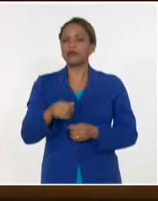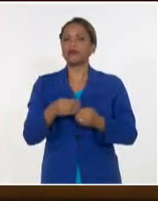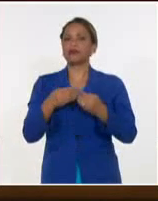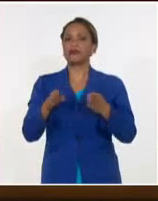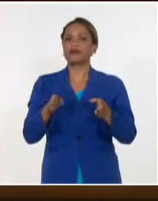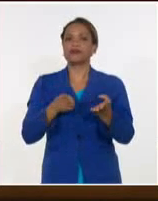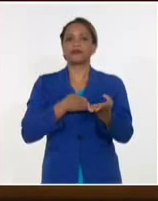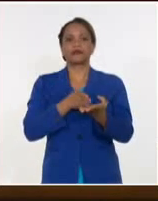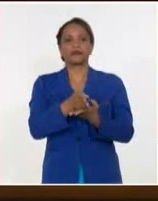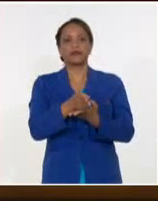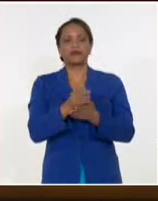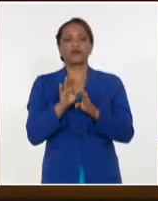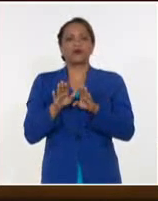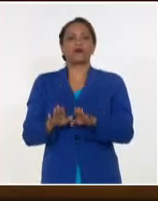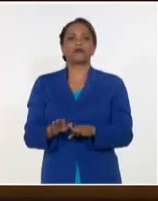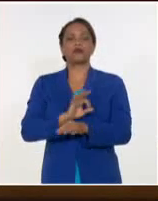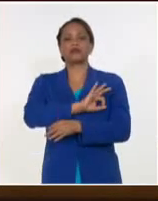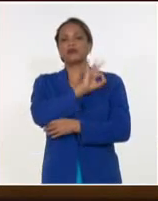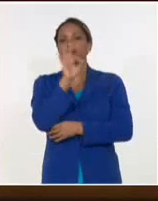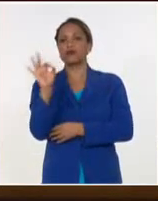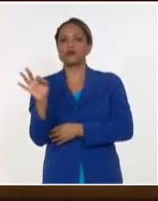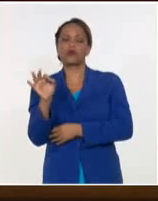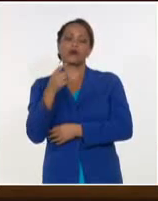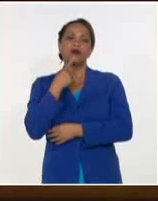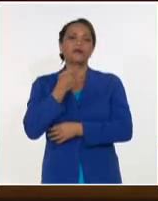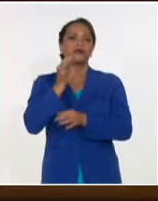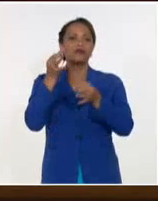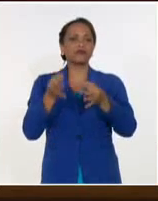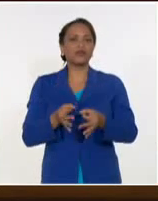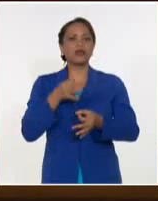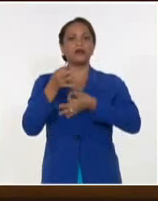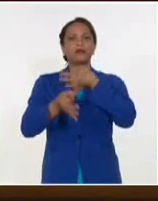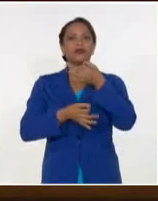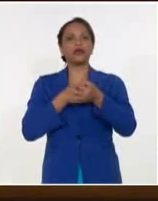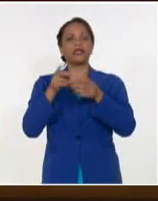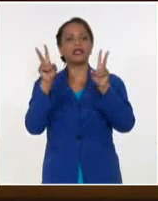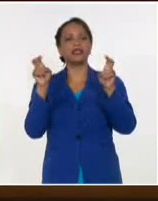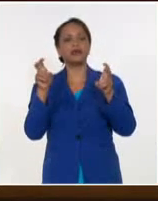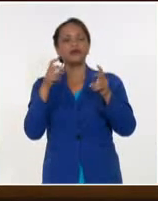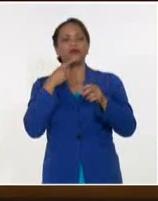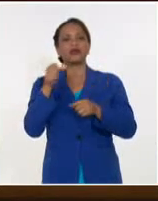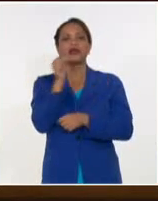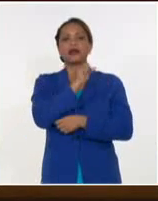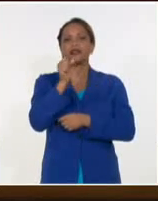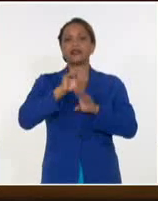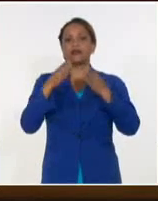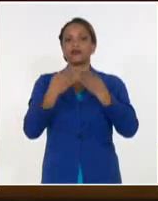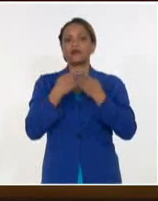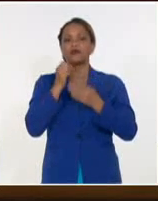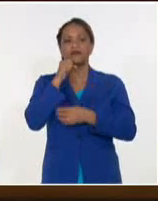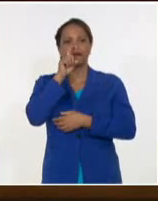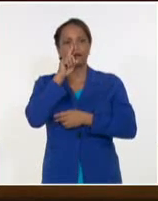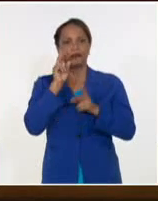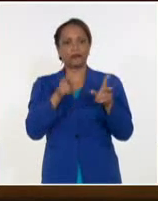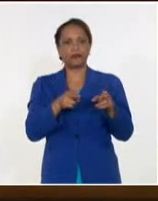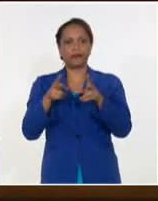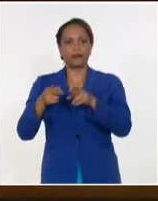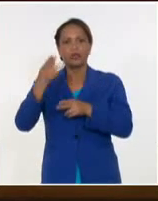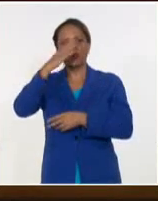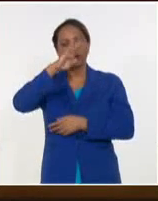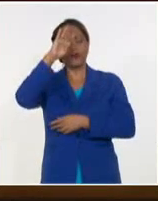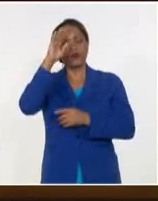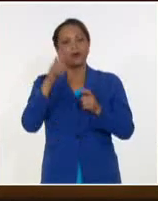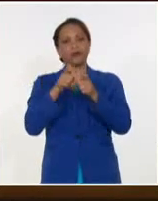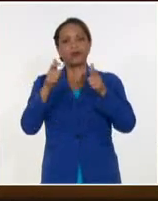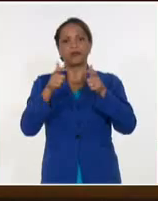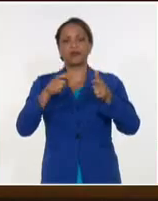por no cansarse, por hacer realidad el estribillo que cantan todos al final del documental. La patria ha crecido, dijo